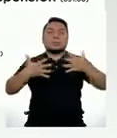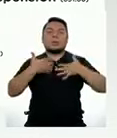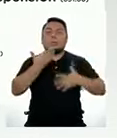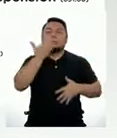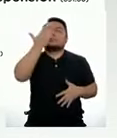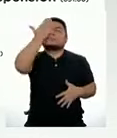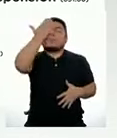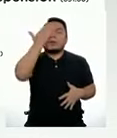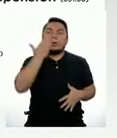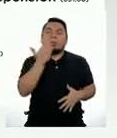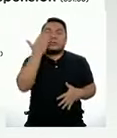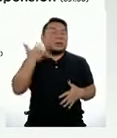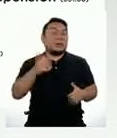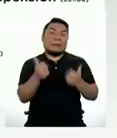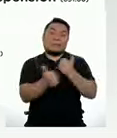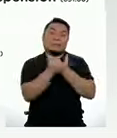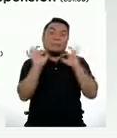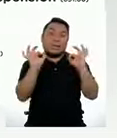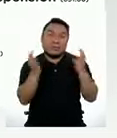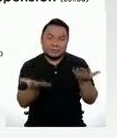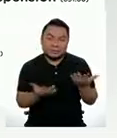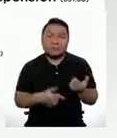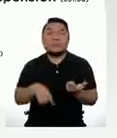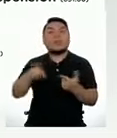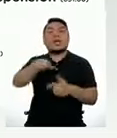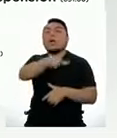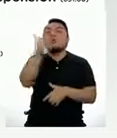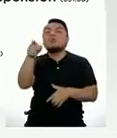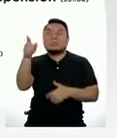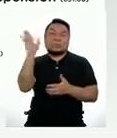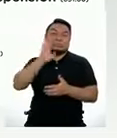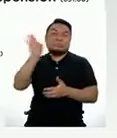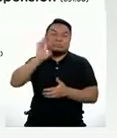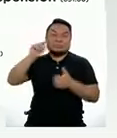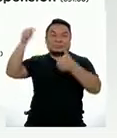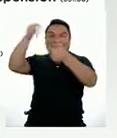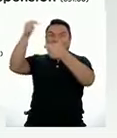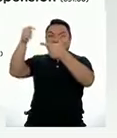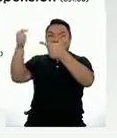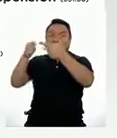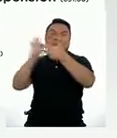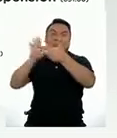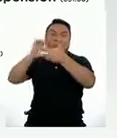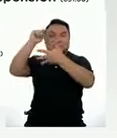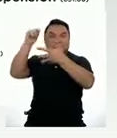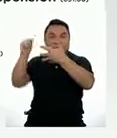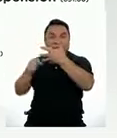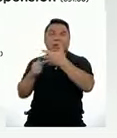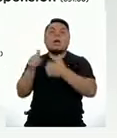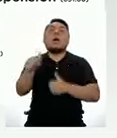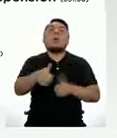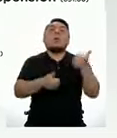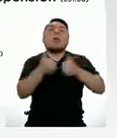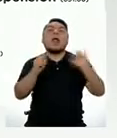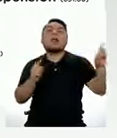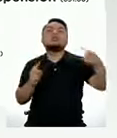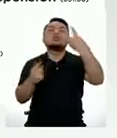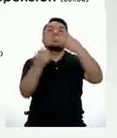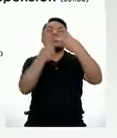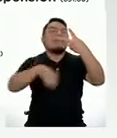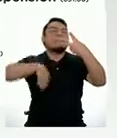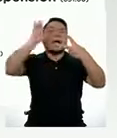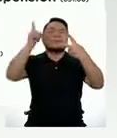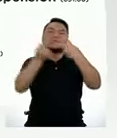contiene mucho de este gas. De las sustancias contaminantes que se muestran en el gráfico, ¿cuál es la segunda sustancia con